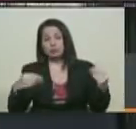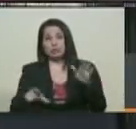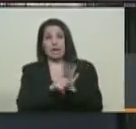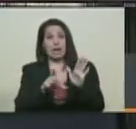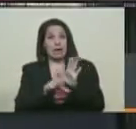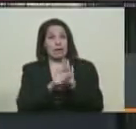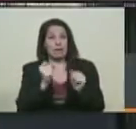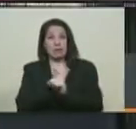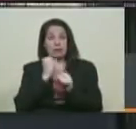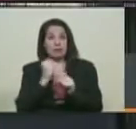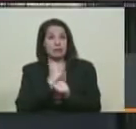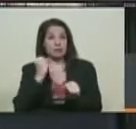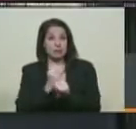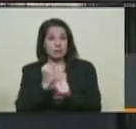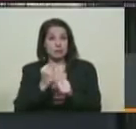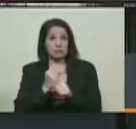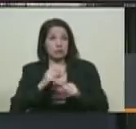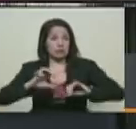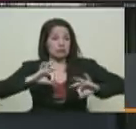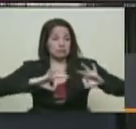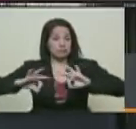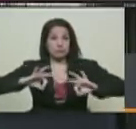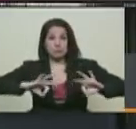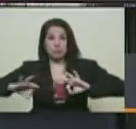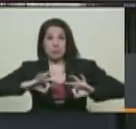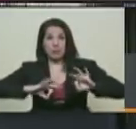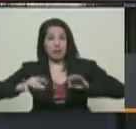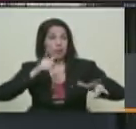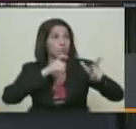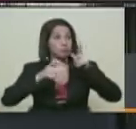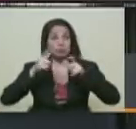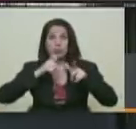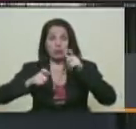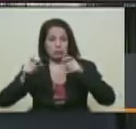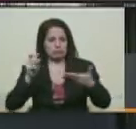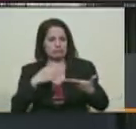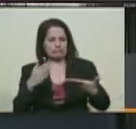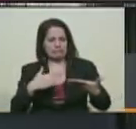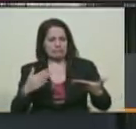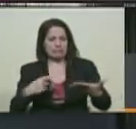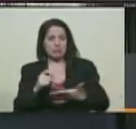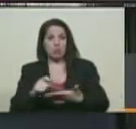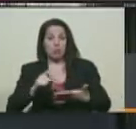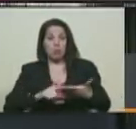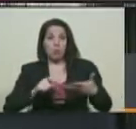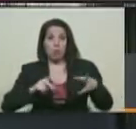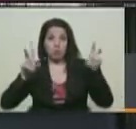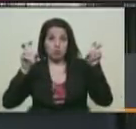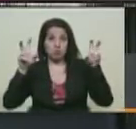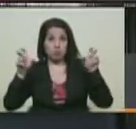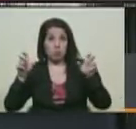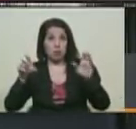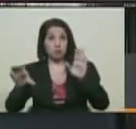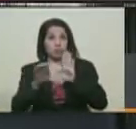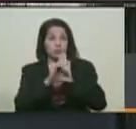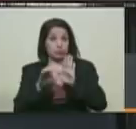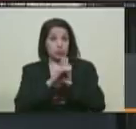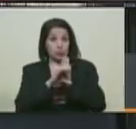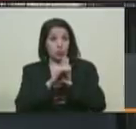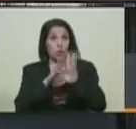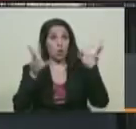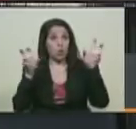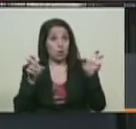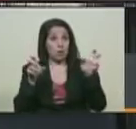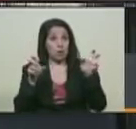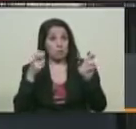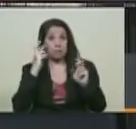legislando. Están preparando la consulta del texto de la nueva constitución y, bueno,